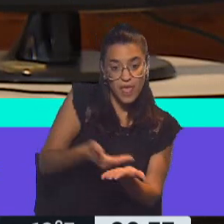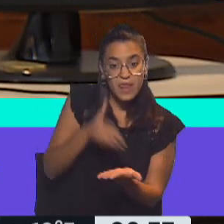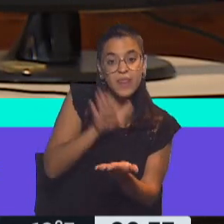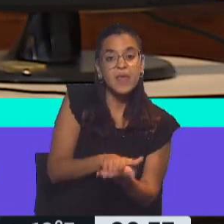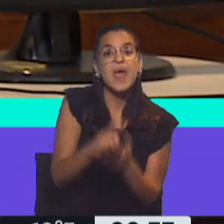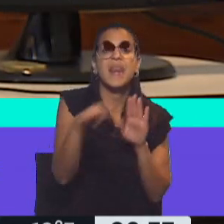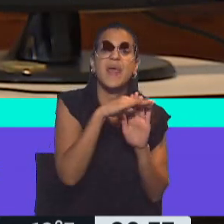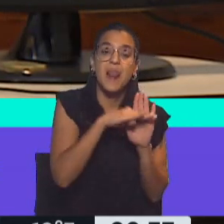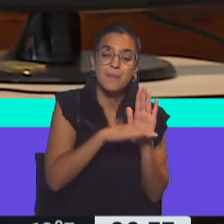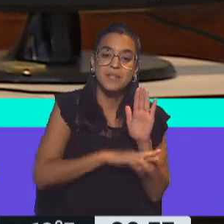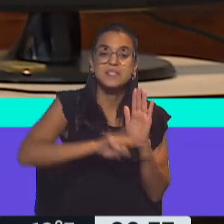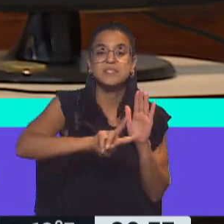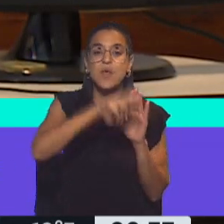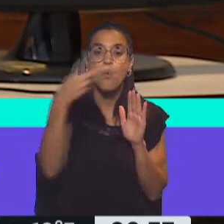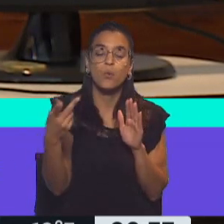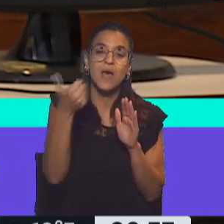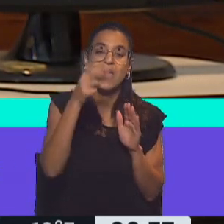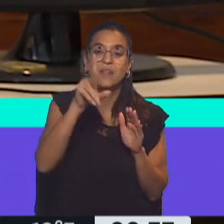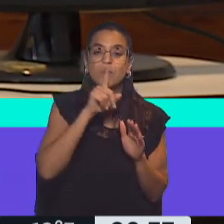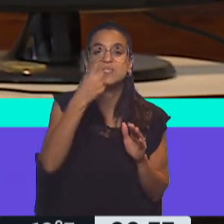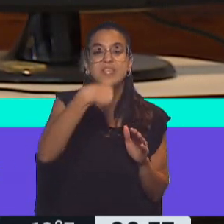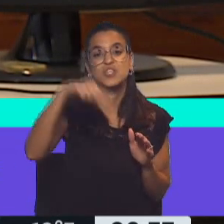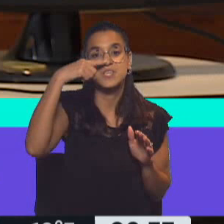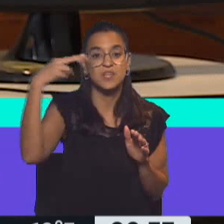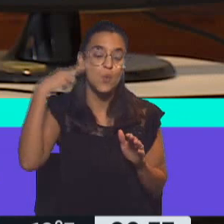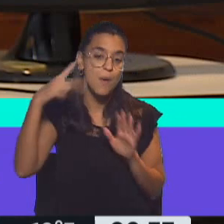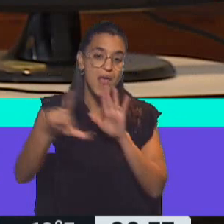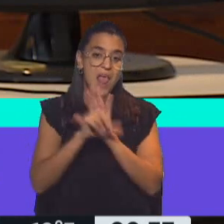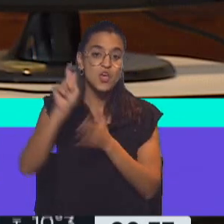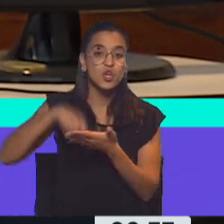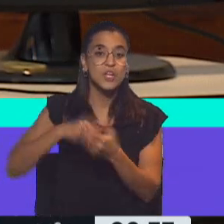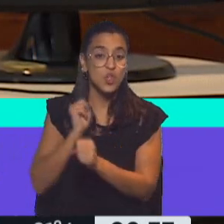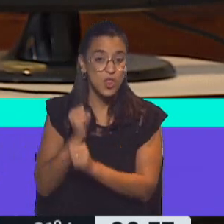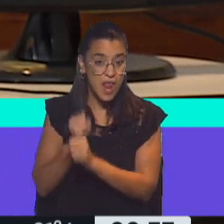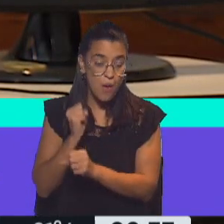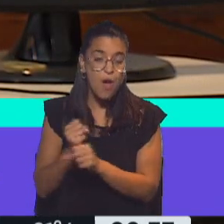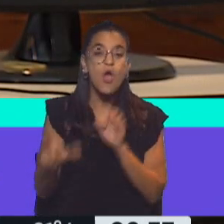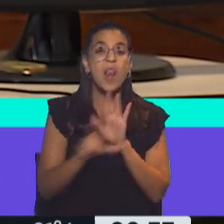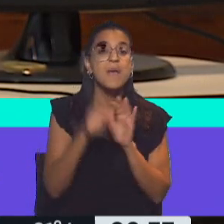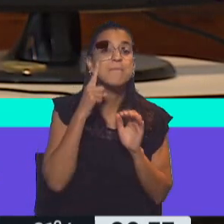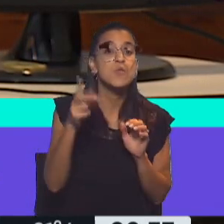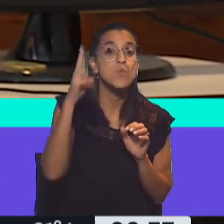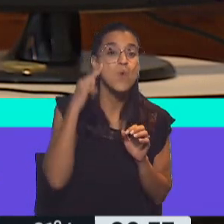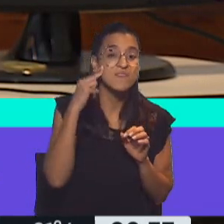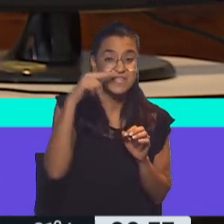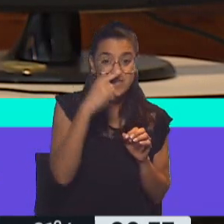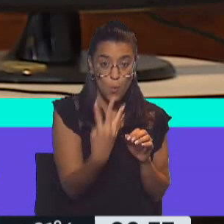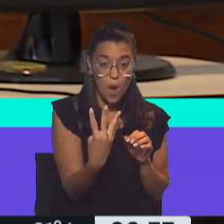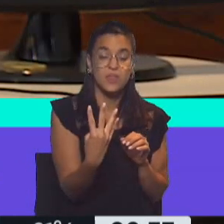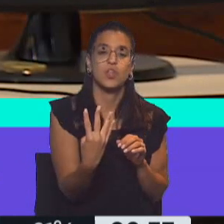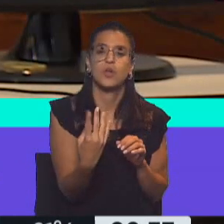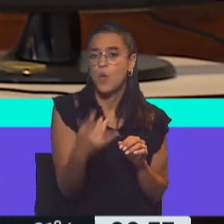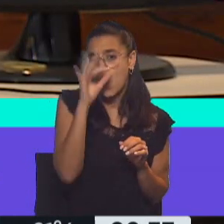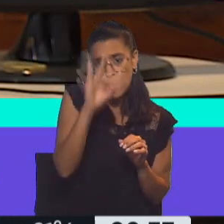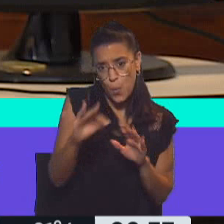reglamentar esa segunda parte del artículo 179 de la ley de contrato de trabajo que es una ley de mil 974 que